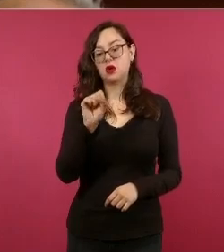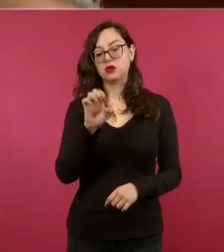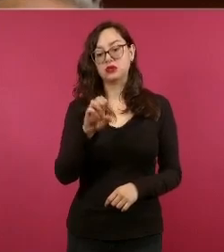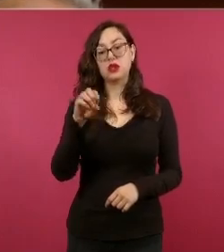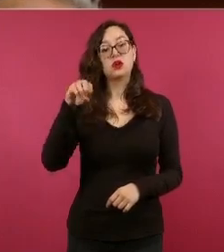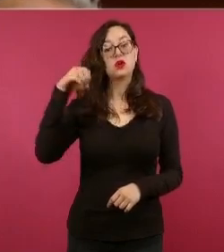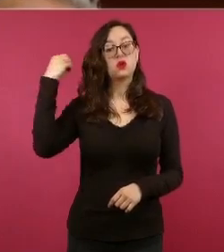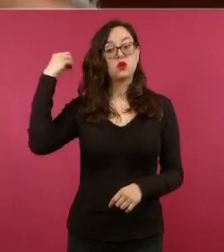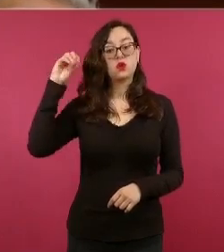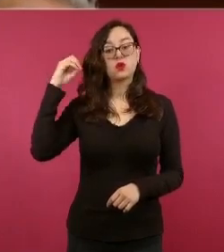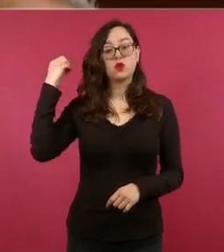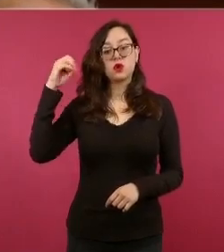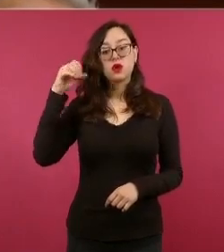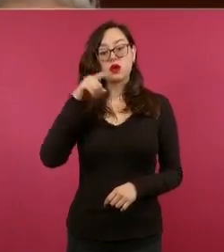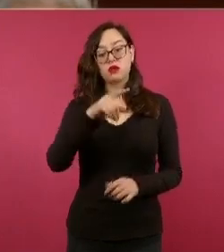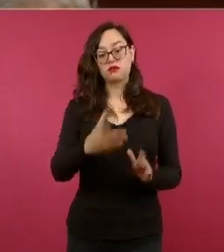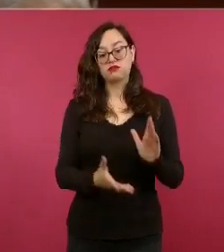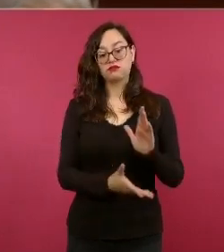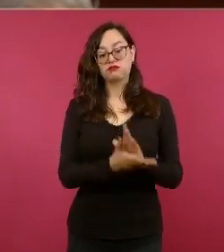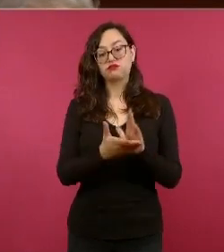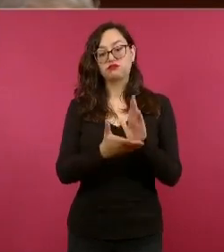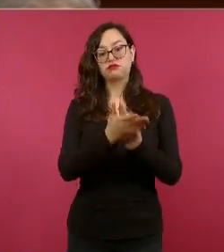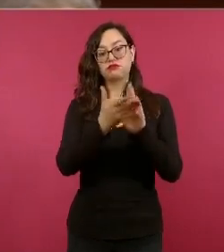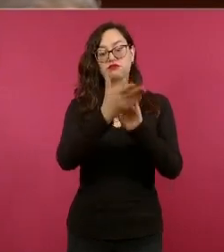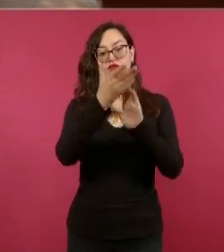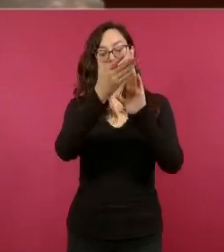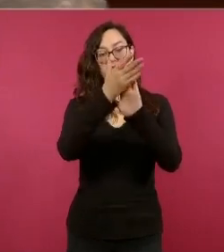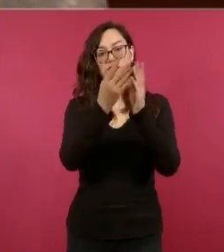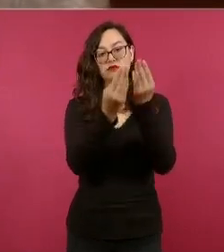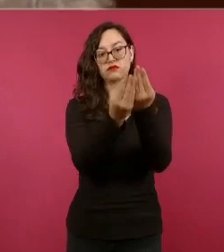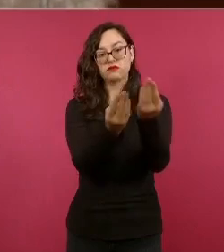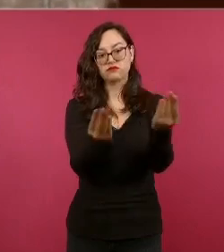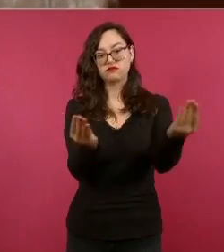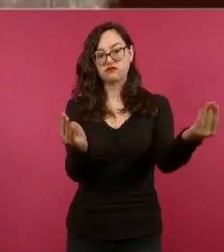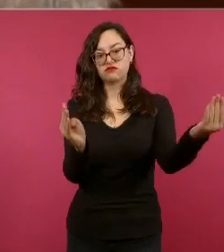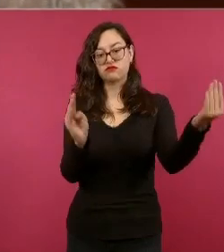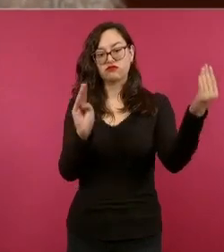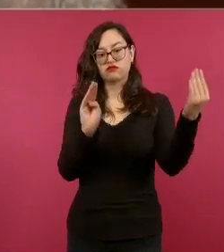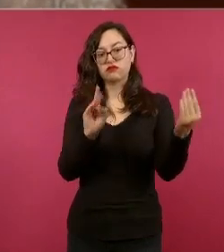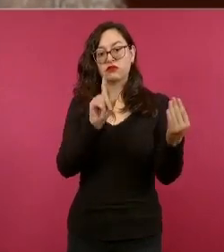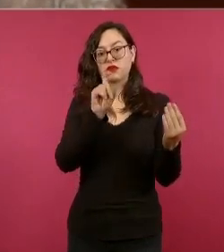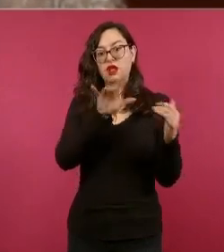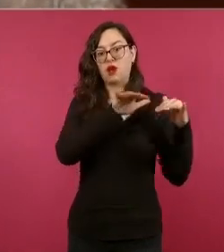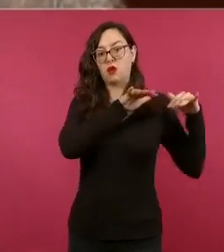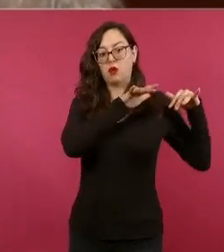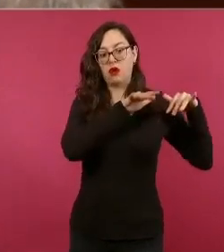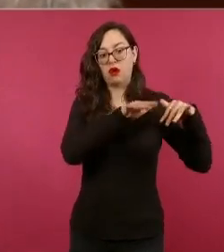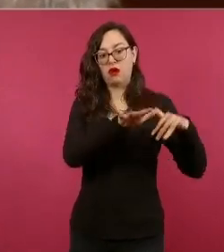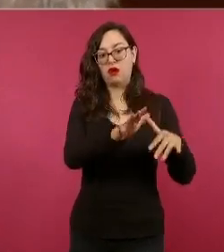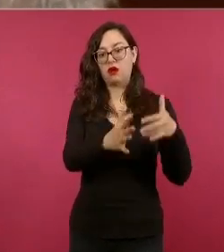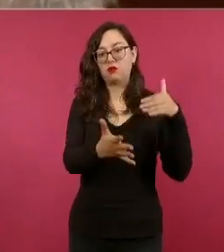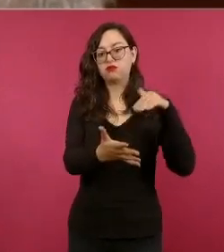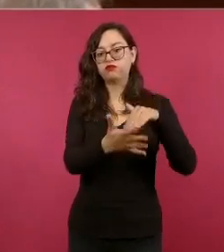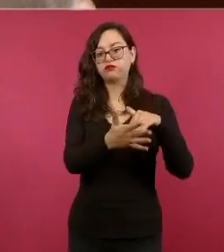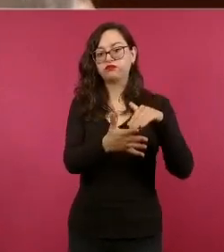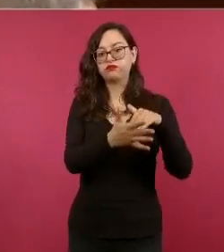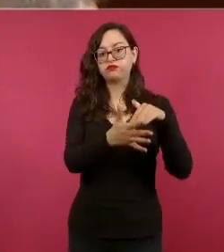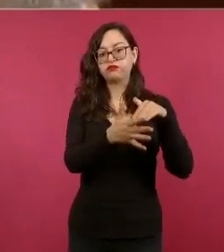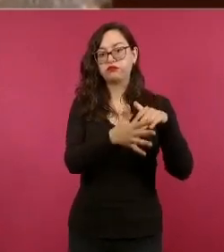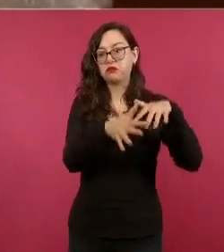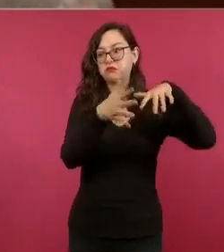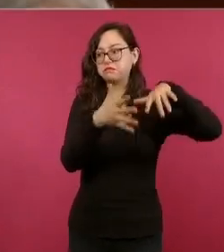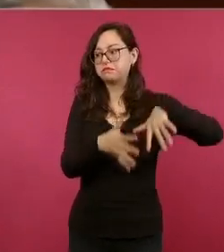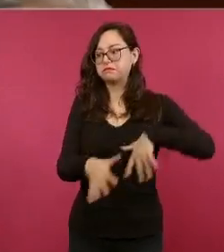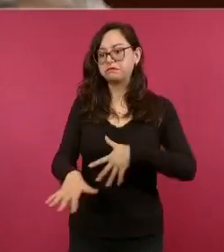donde realizaron una obra que impide que el vital líquido llegue a esta y otras poblaciones y comunidades. Así lo